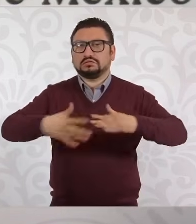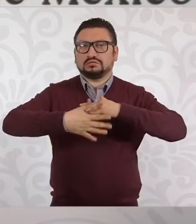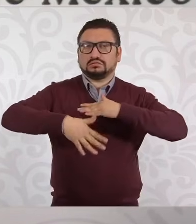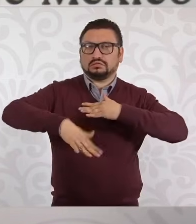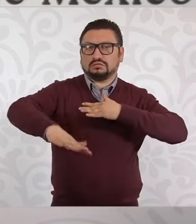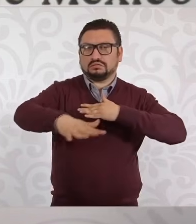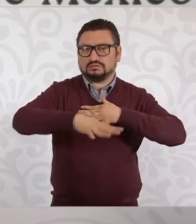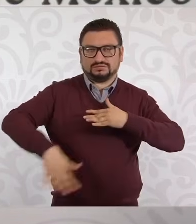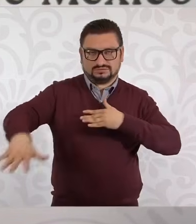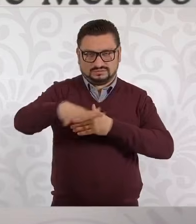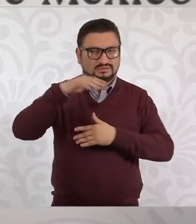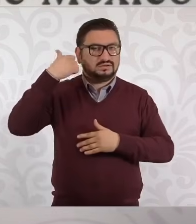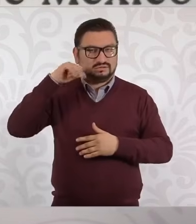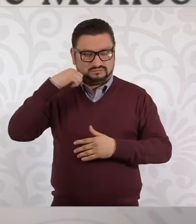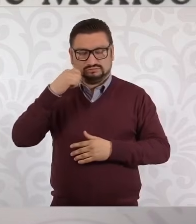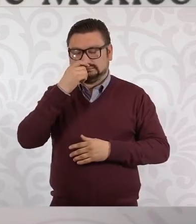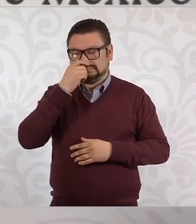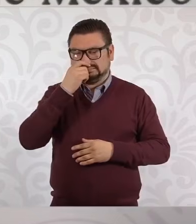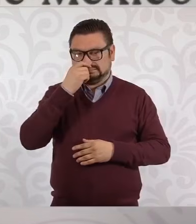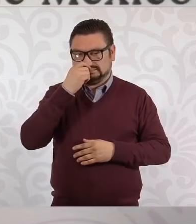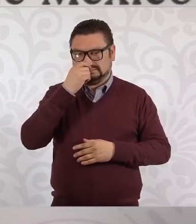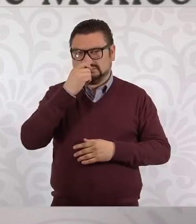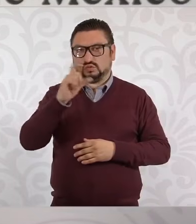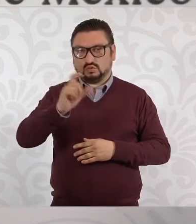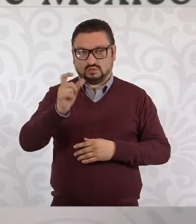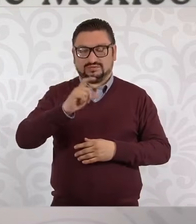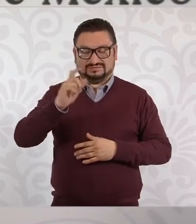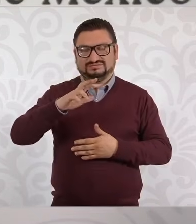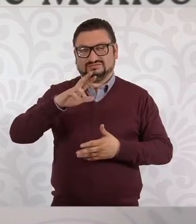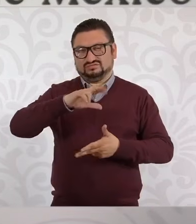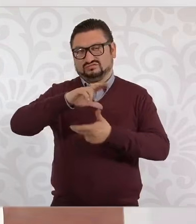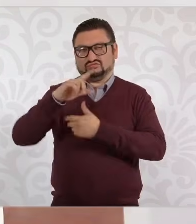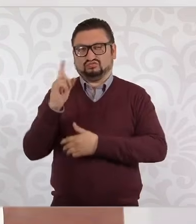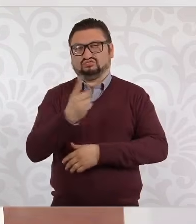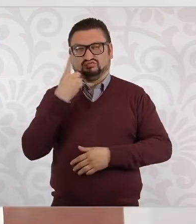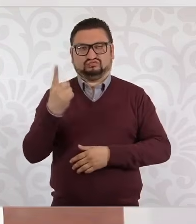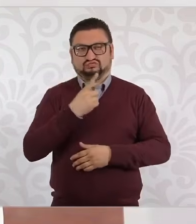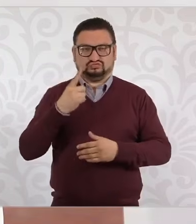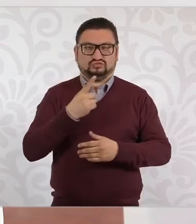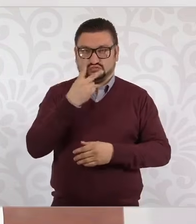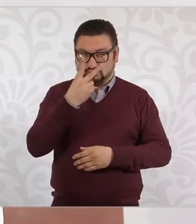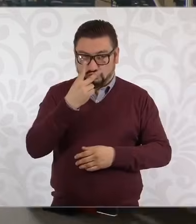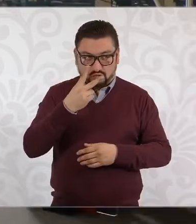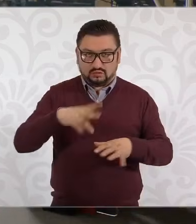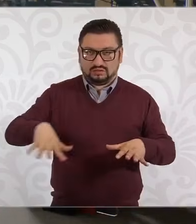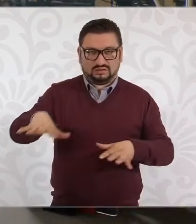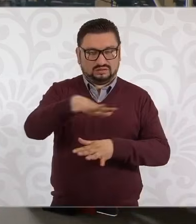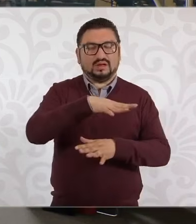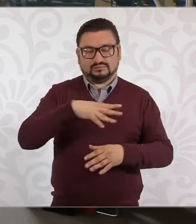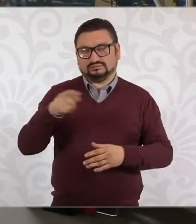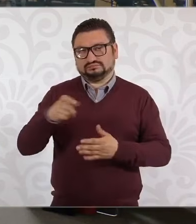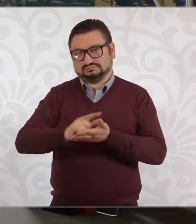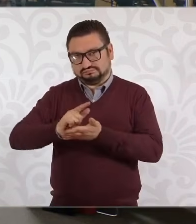de Acapulco, justamente después de los dos huracanes que tuvieron tanto impacto.